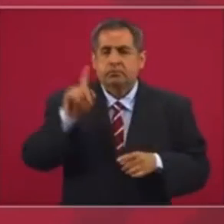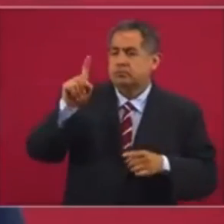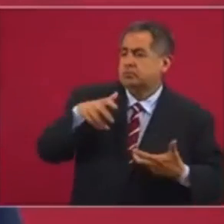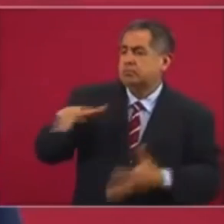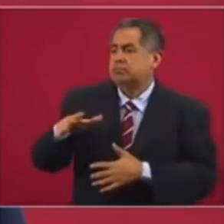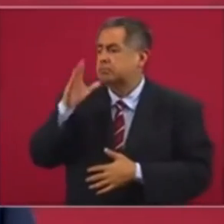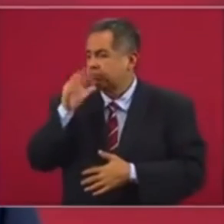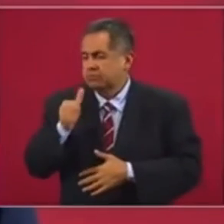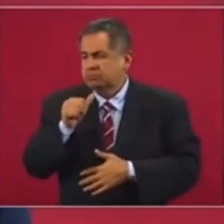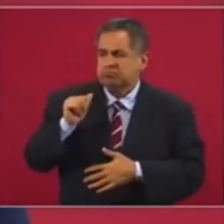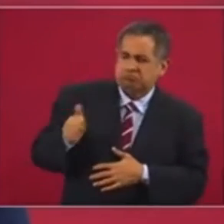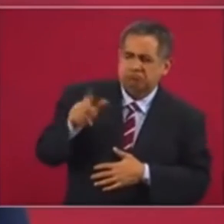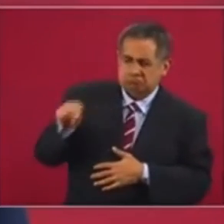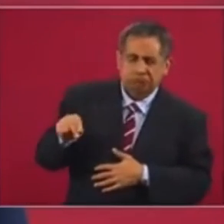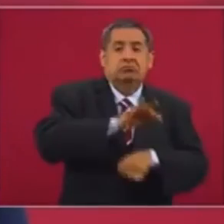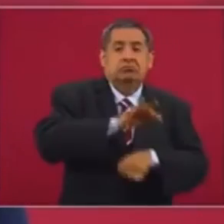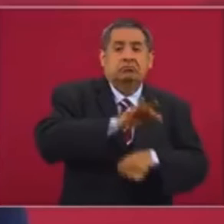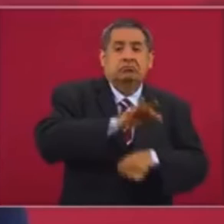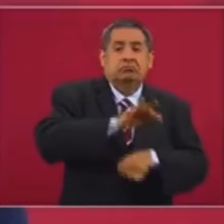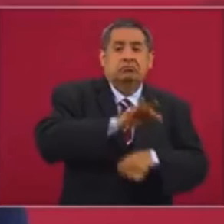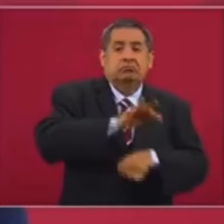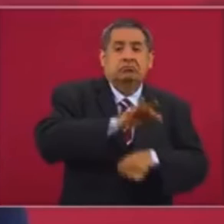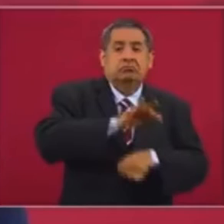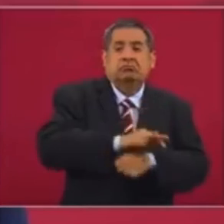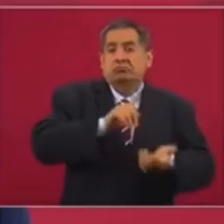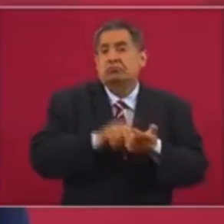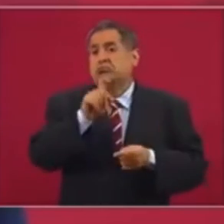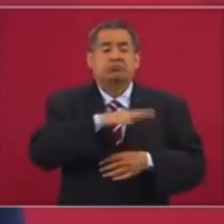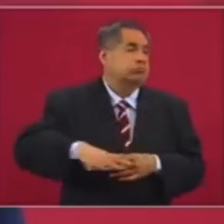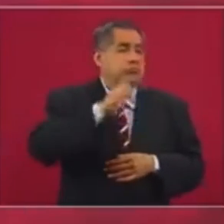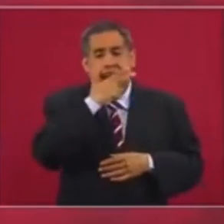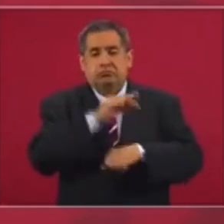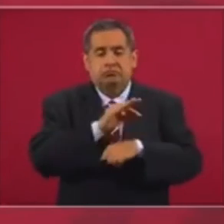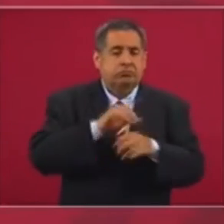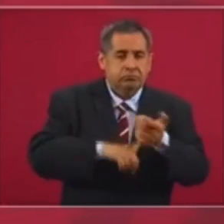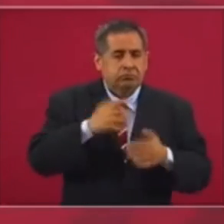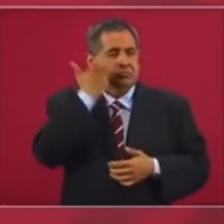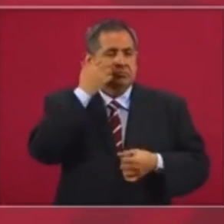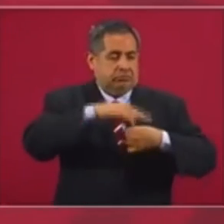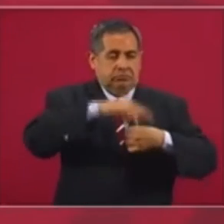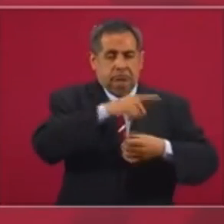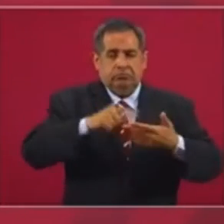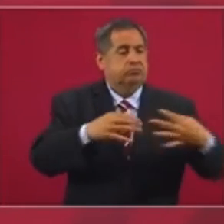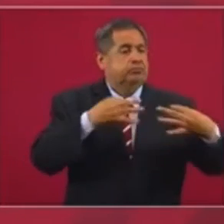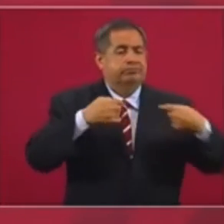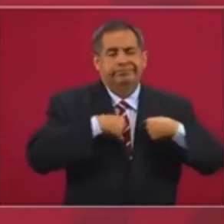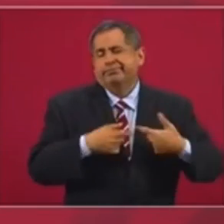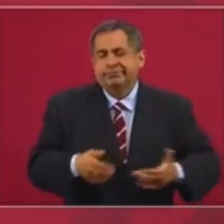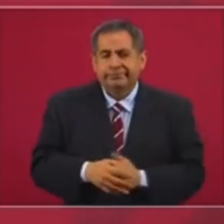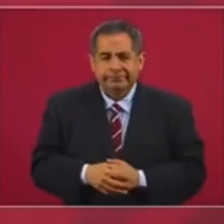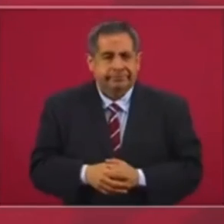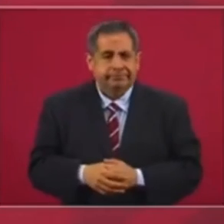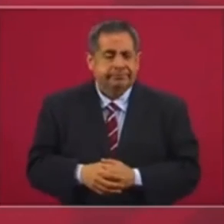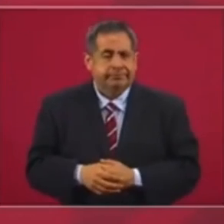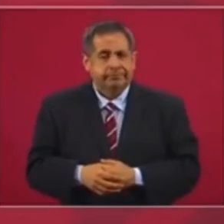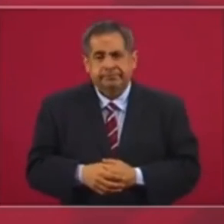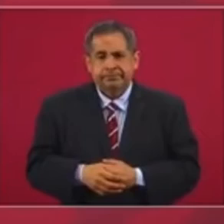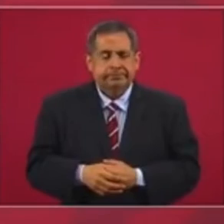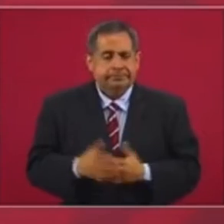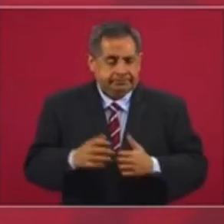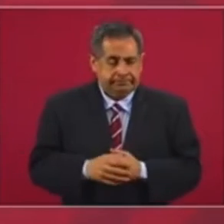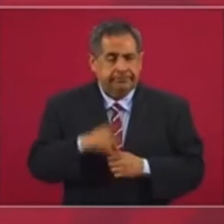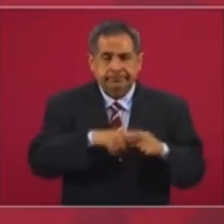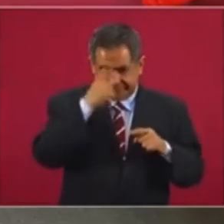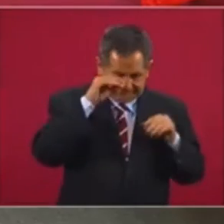el agua o de utilizar la bandera de la defensa del agua de Chihuahua con propósitos electorales. Esto